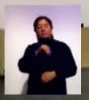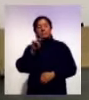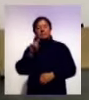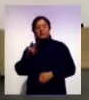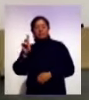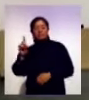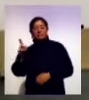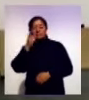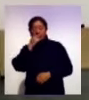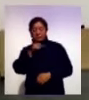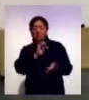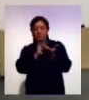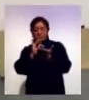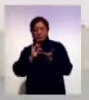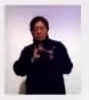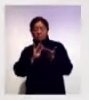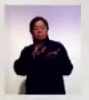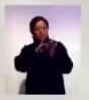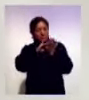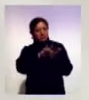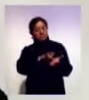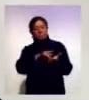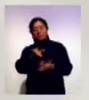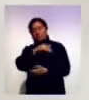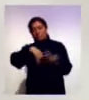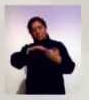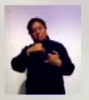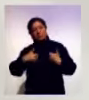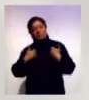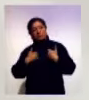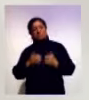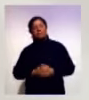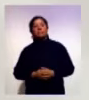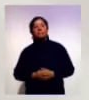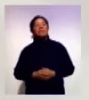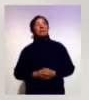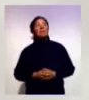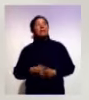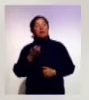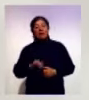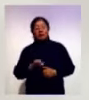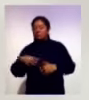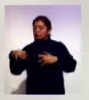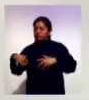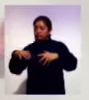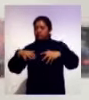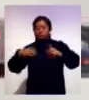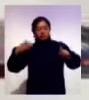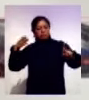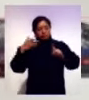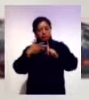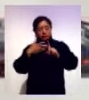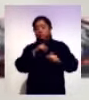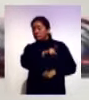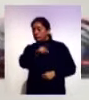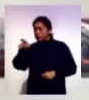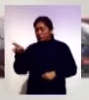a la juventud a través de estas acciones. El único propósito de esta caravana es que ustedes como